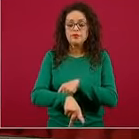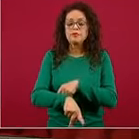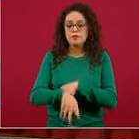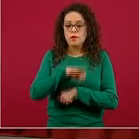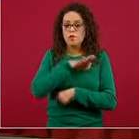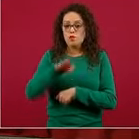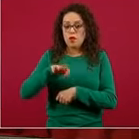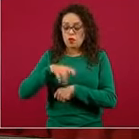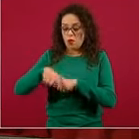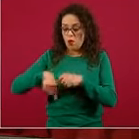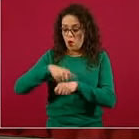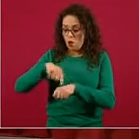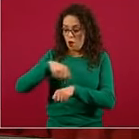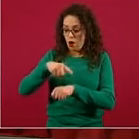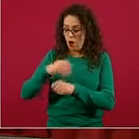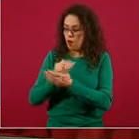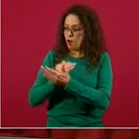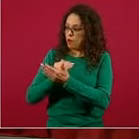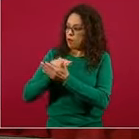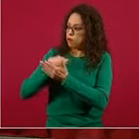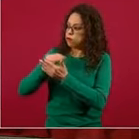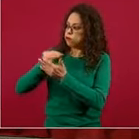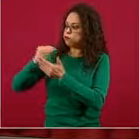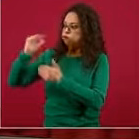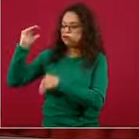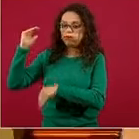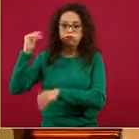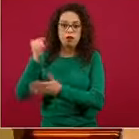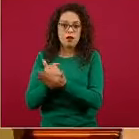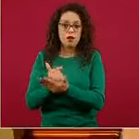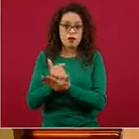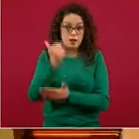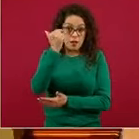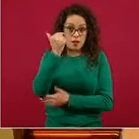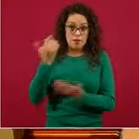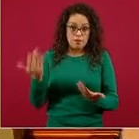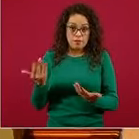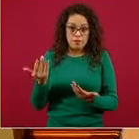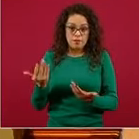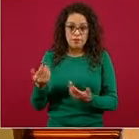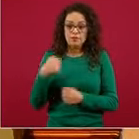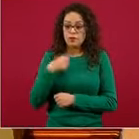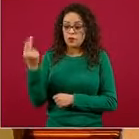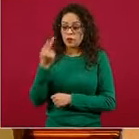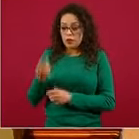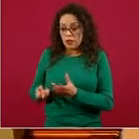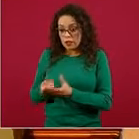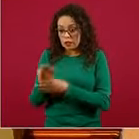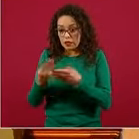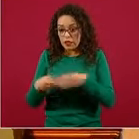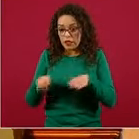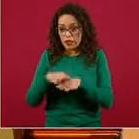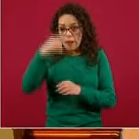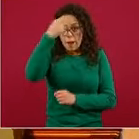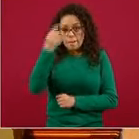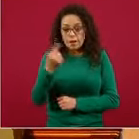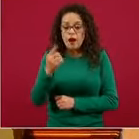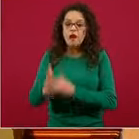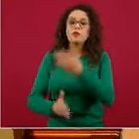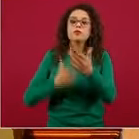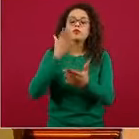horas puedo evolucionar a la complicación. Debo de salir de casa porque debo de ir a demandar atención médica lo